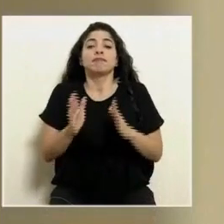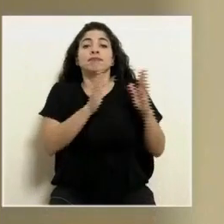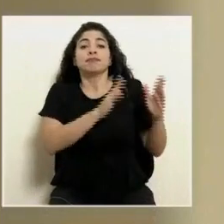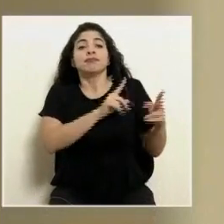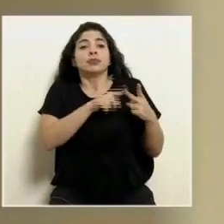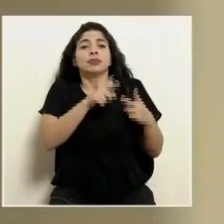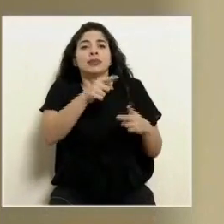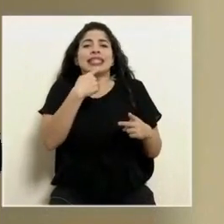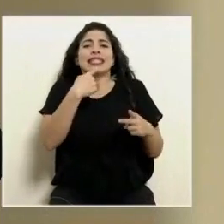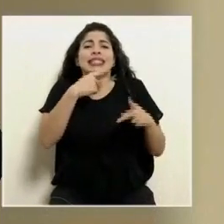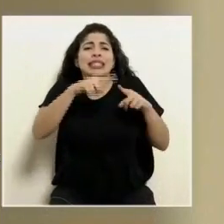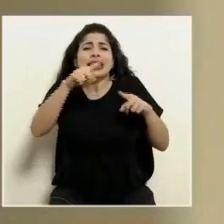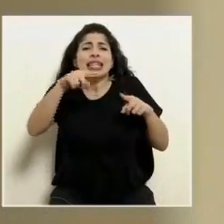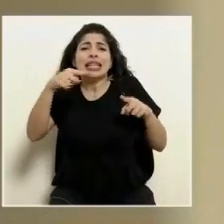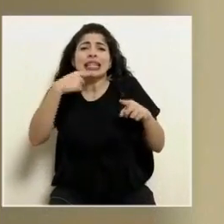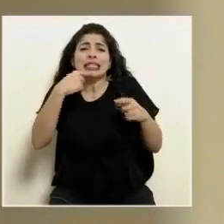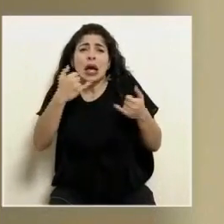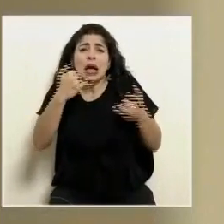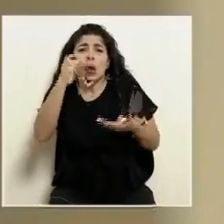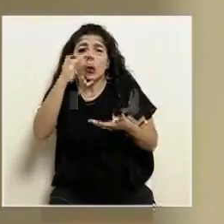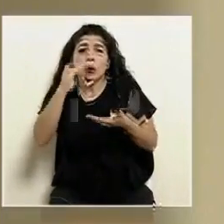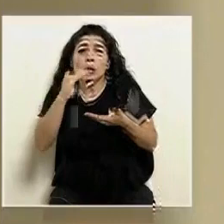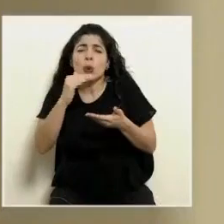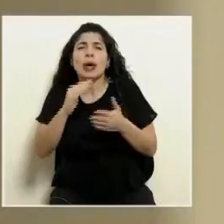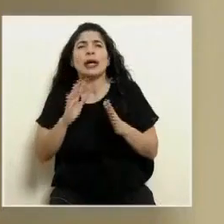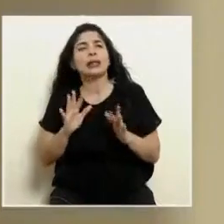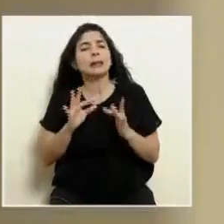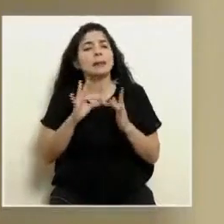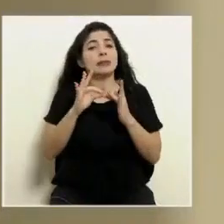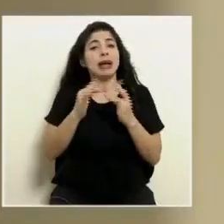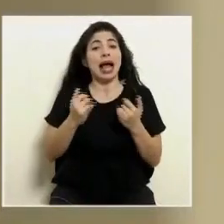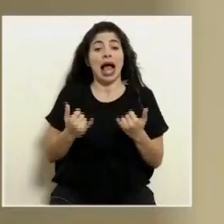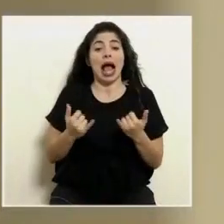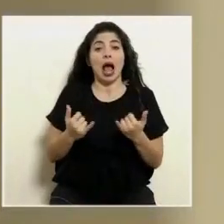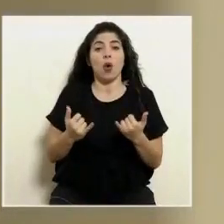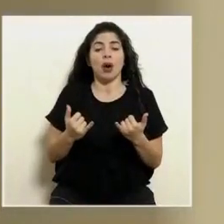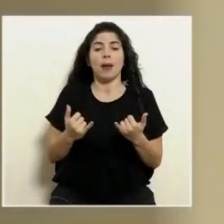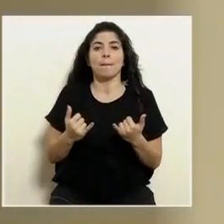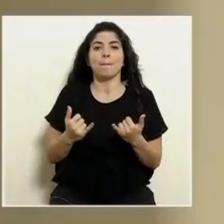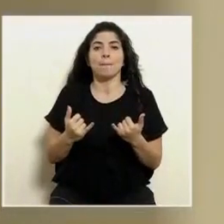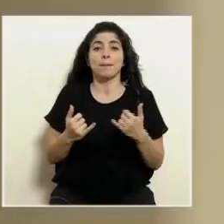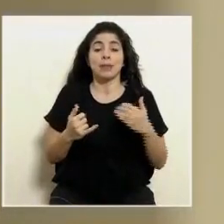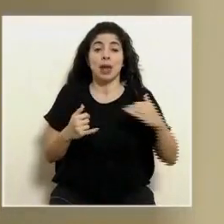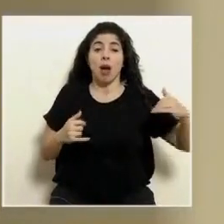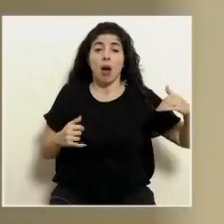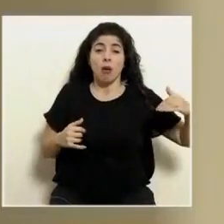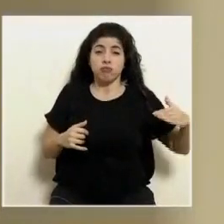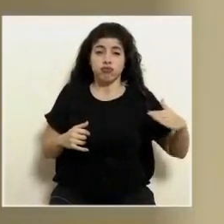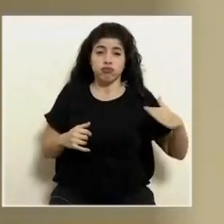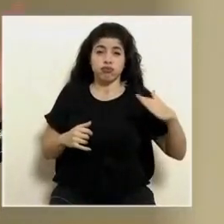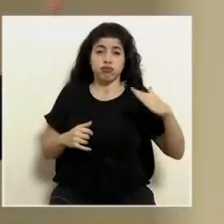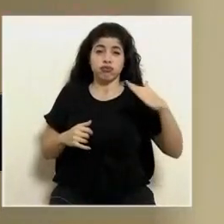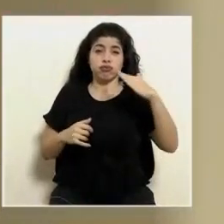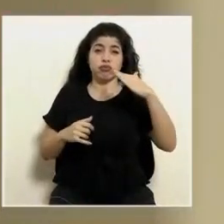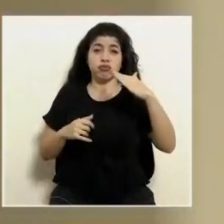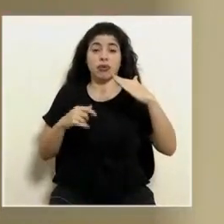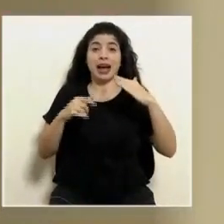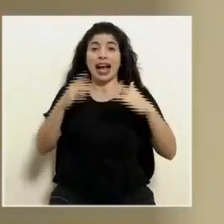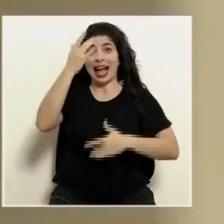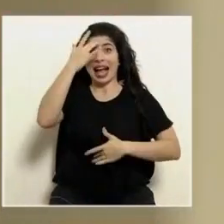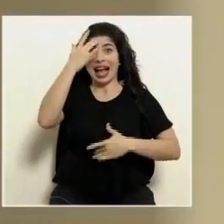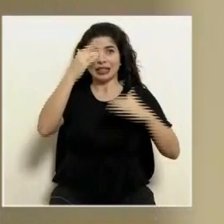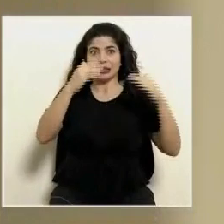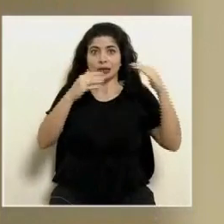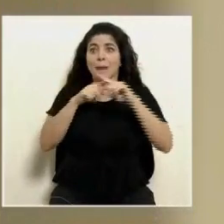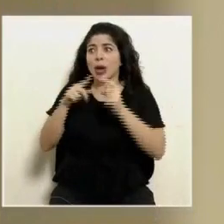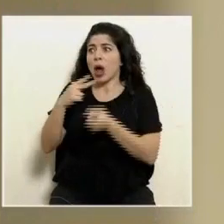hablaba de indicadores que muestran una desaceleración, yo diría que más que todo lo que tenemos es que no hay un aumento exponencial en el reporte de casos. Claro que la situación hospitalaria